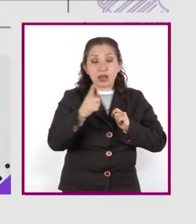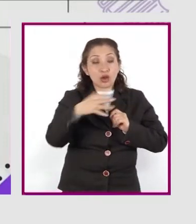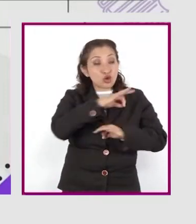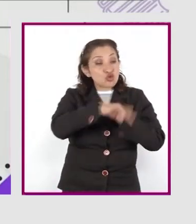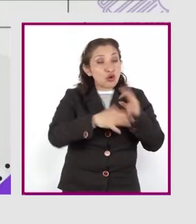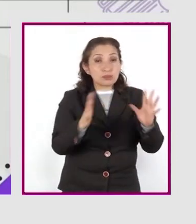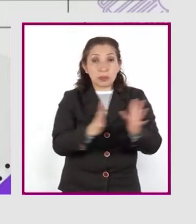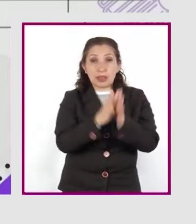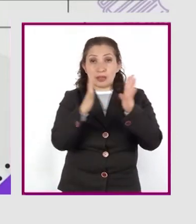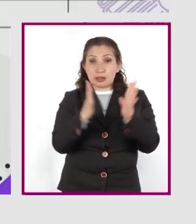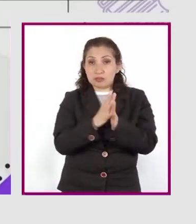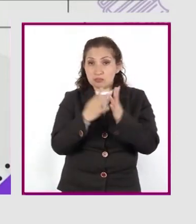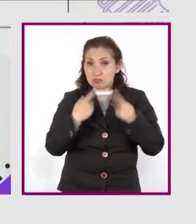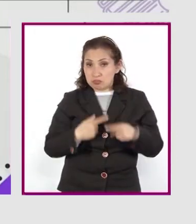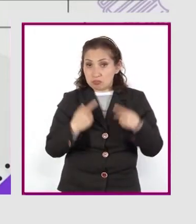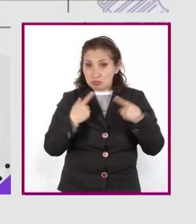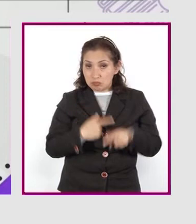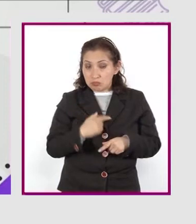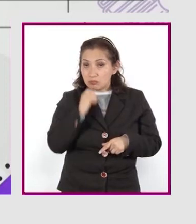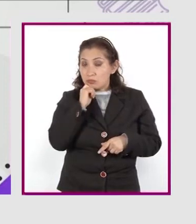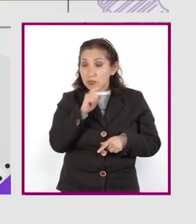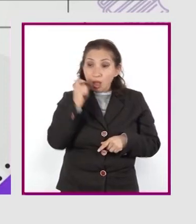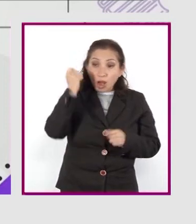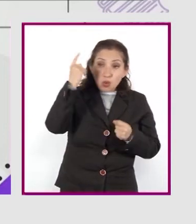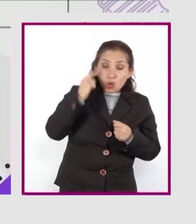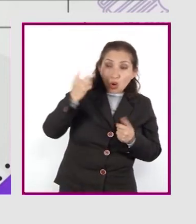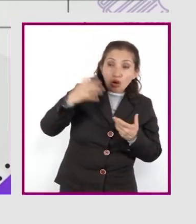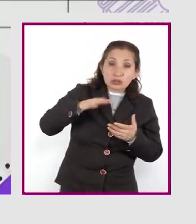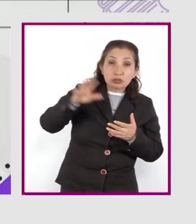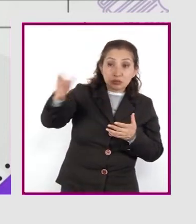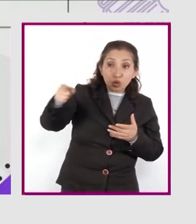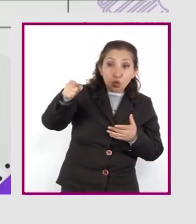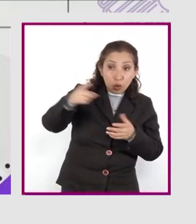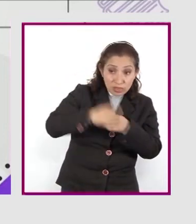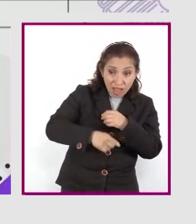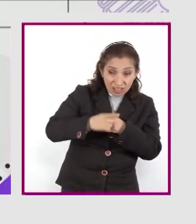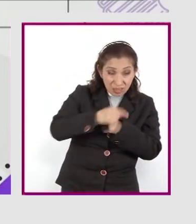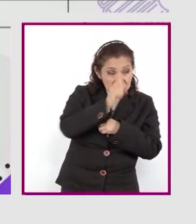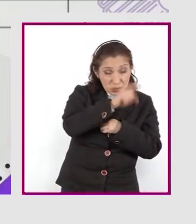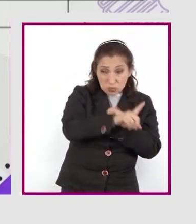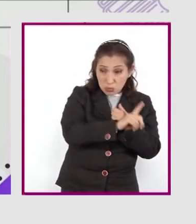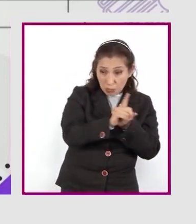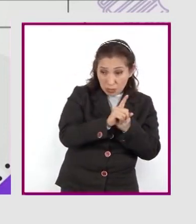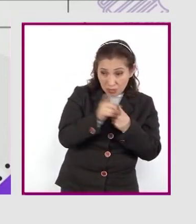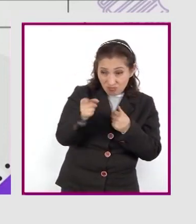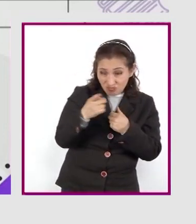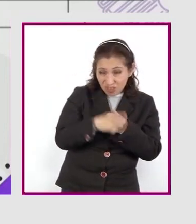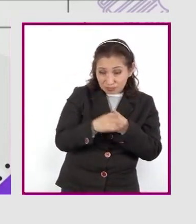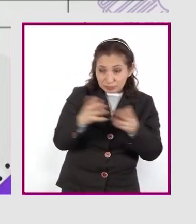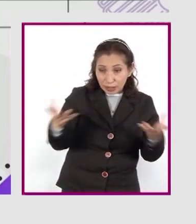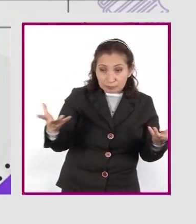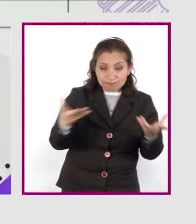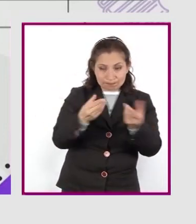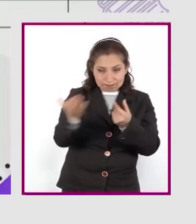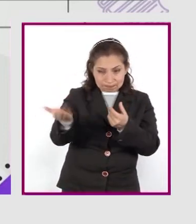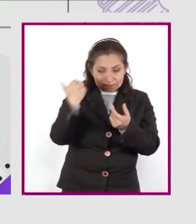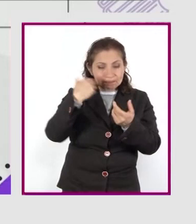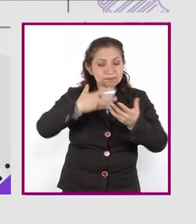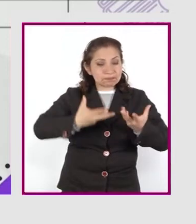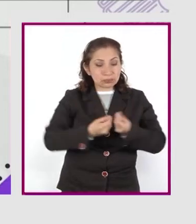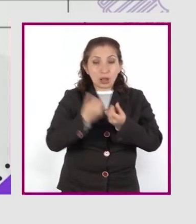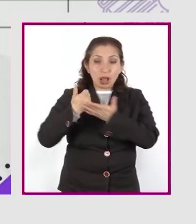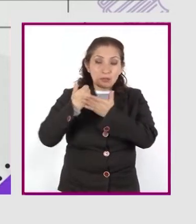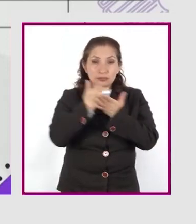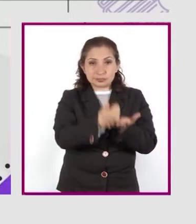participación de varias personas, incluyendo aquellas que están siendo afectadas y también las que pueden contribuir en la